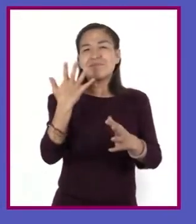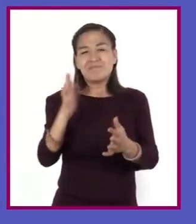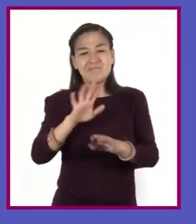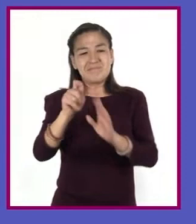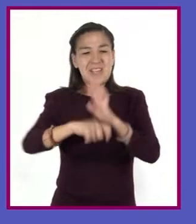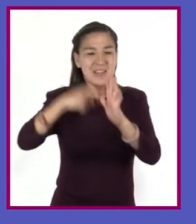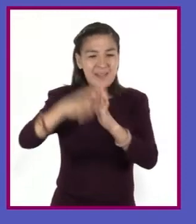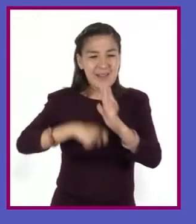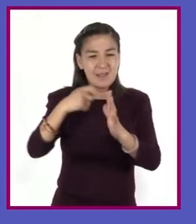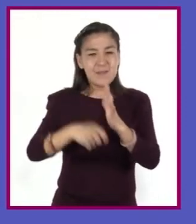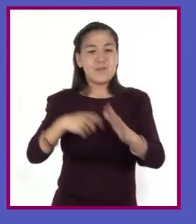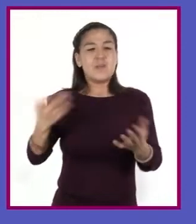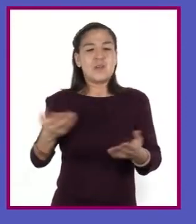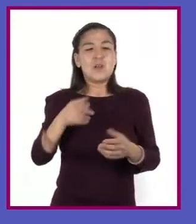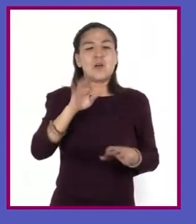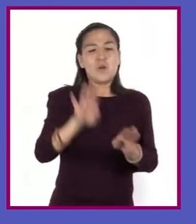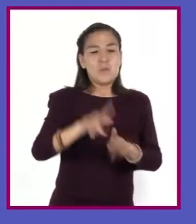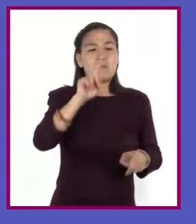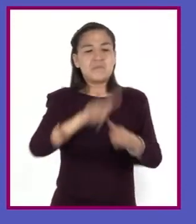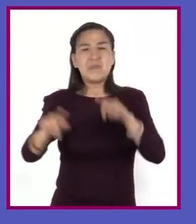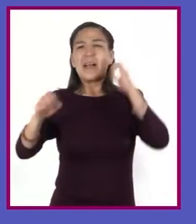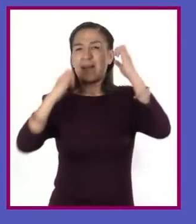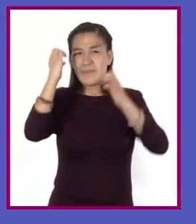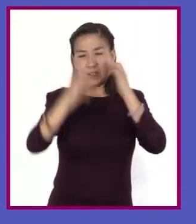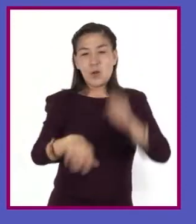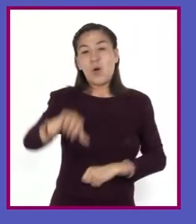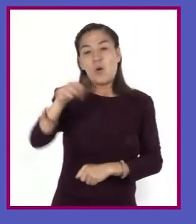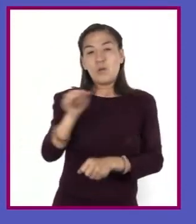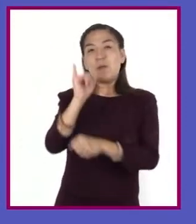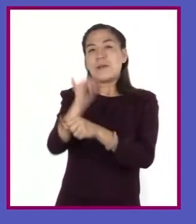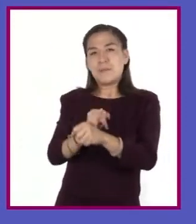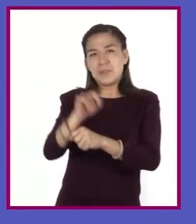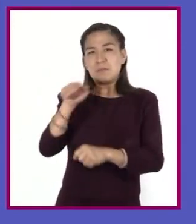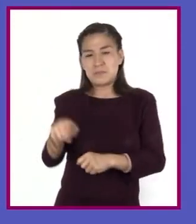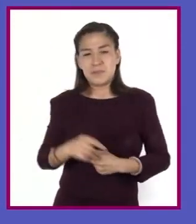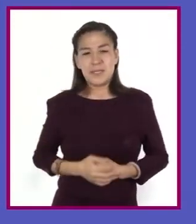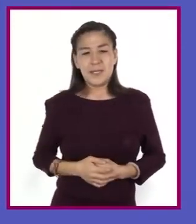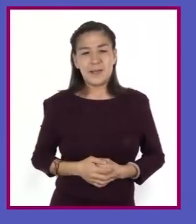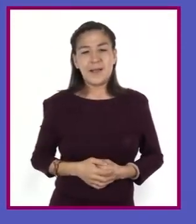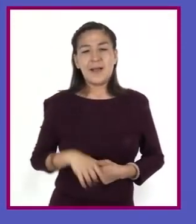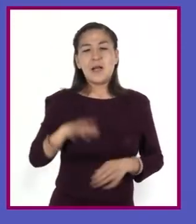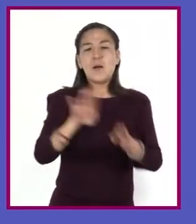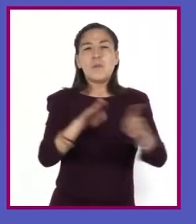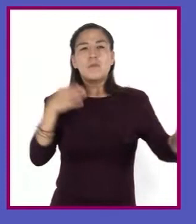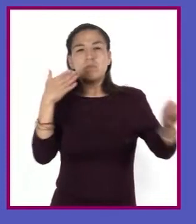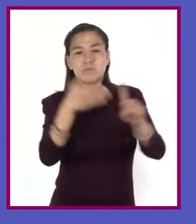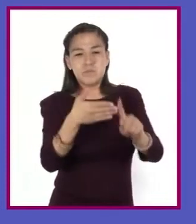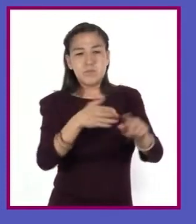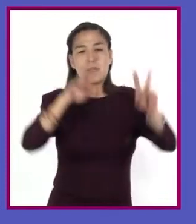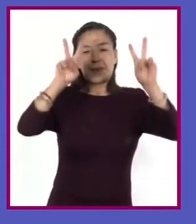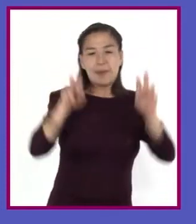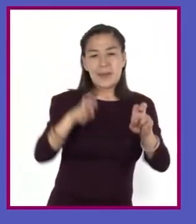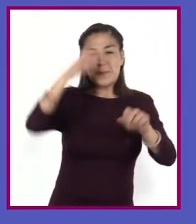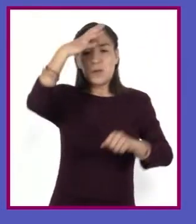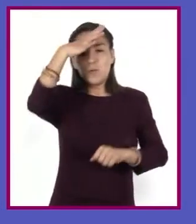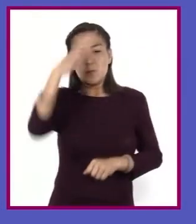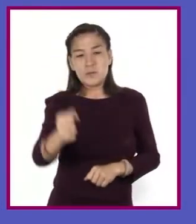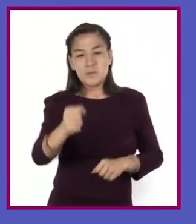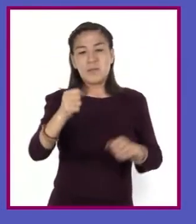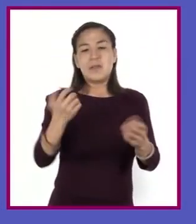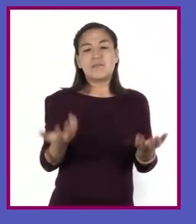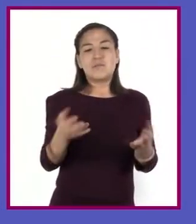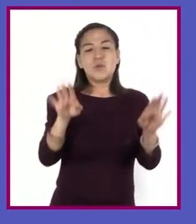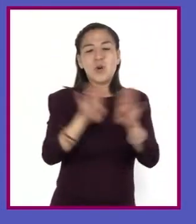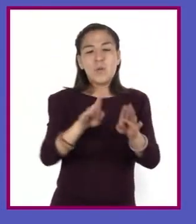entre otros. Y en el de una investigación se desarrolla el objetivo, el tema, conceptos,